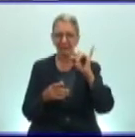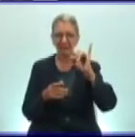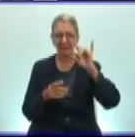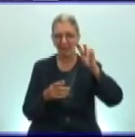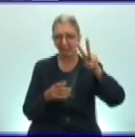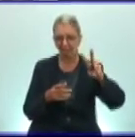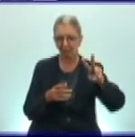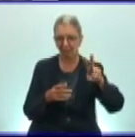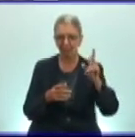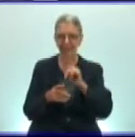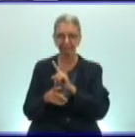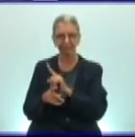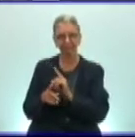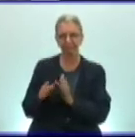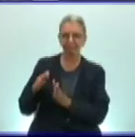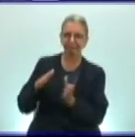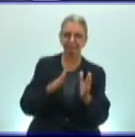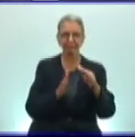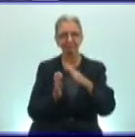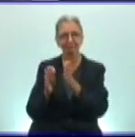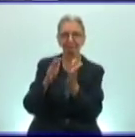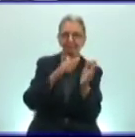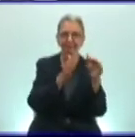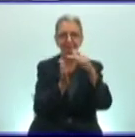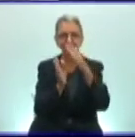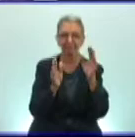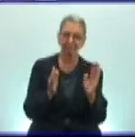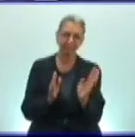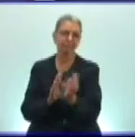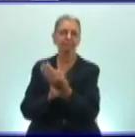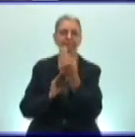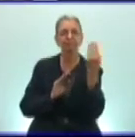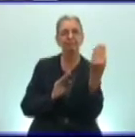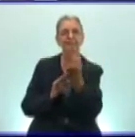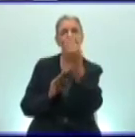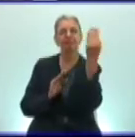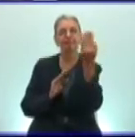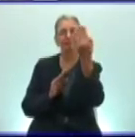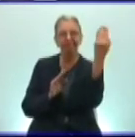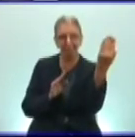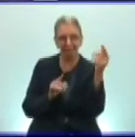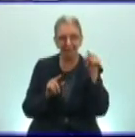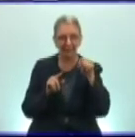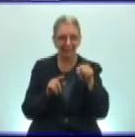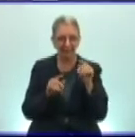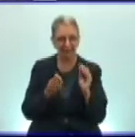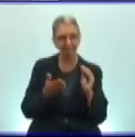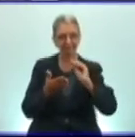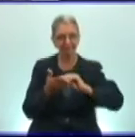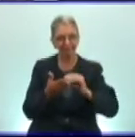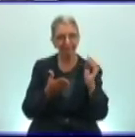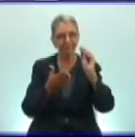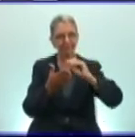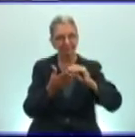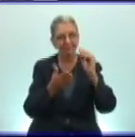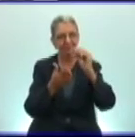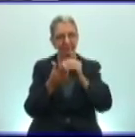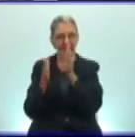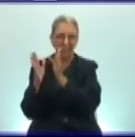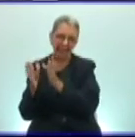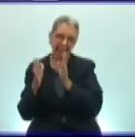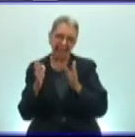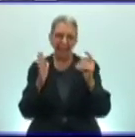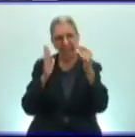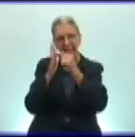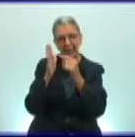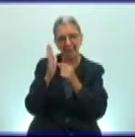de elipse que llamó caracol telúrico, que consistía en un cilindro donde fueron colocados los elementos en función creciente